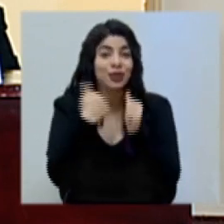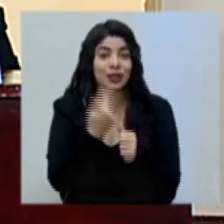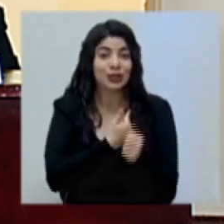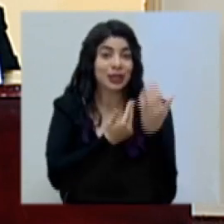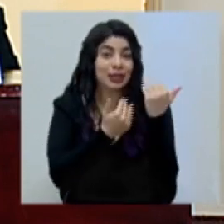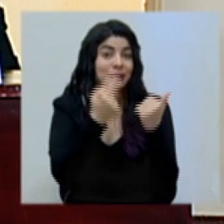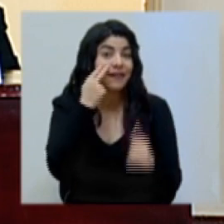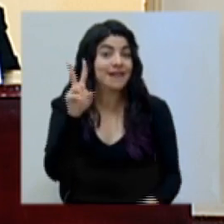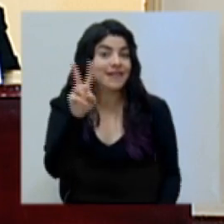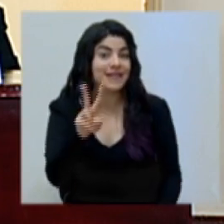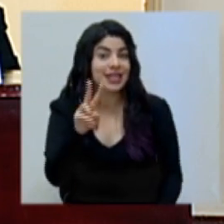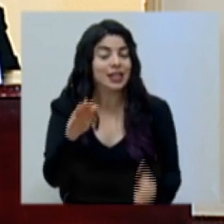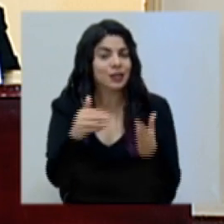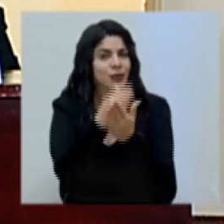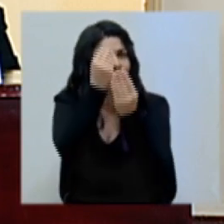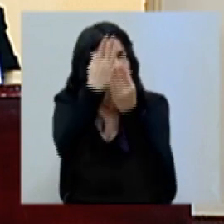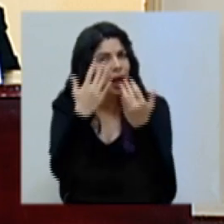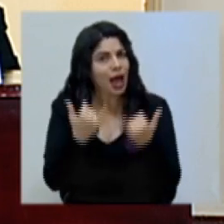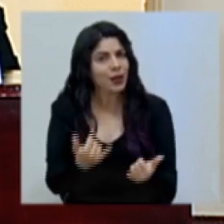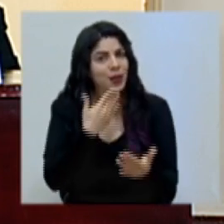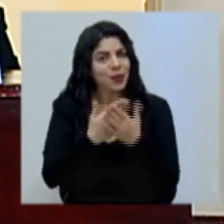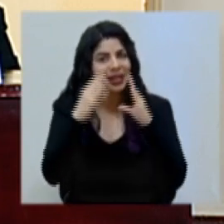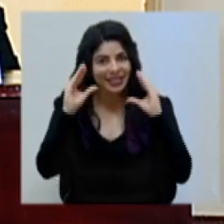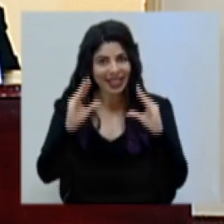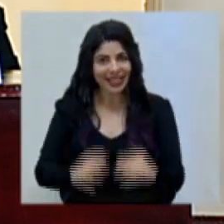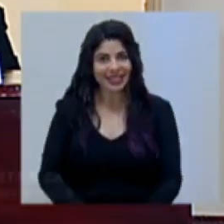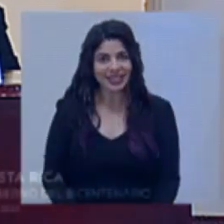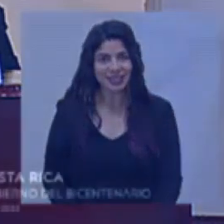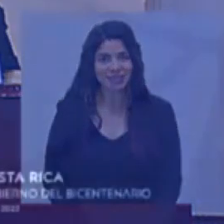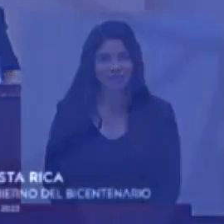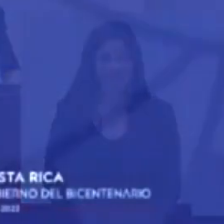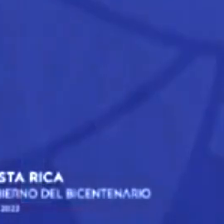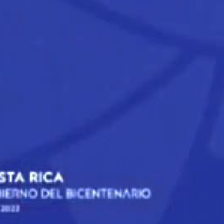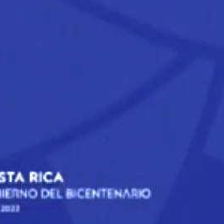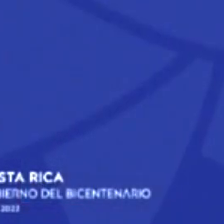esperamos el viernes con una nueva actualización. Muy buenas tardes.